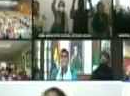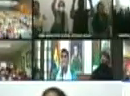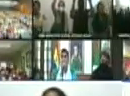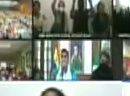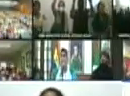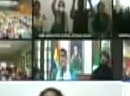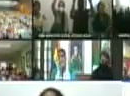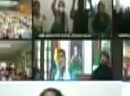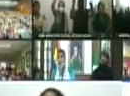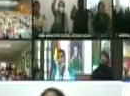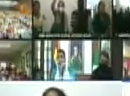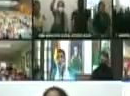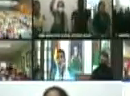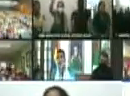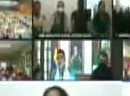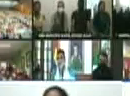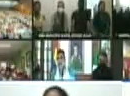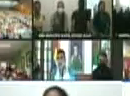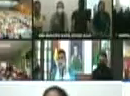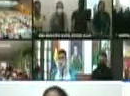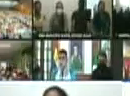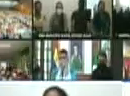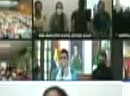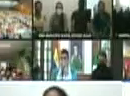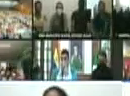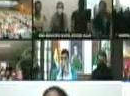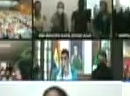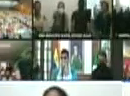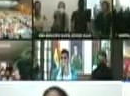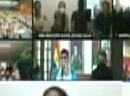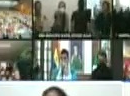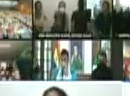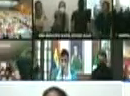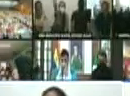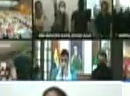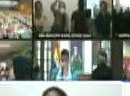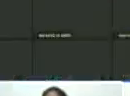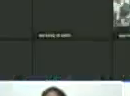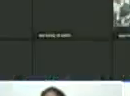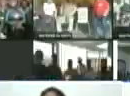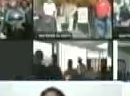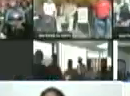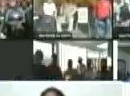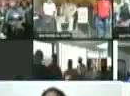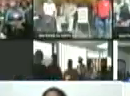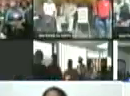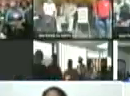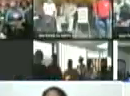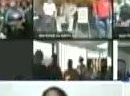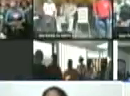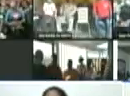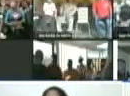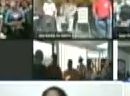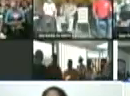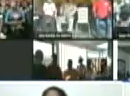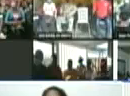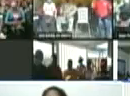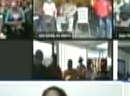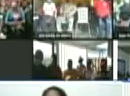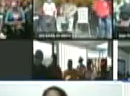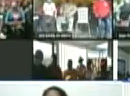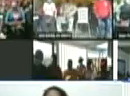to face, A to A. A to A, ojo a ojo, ¿no?